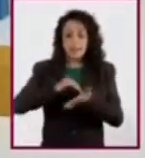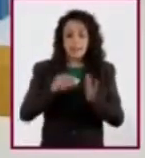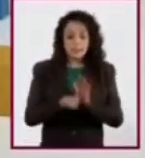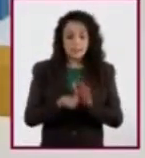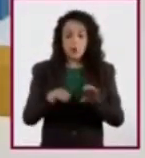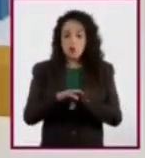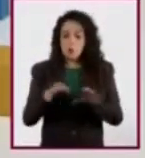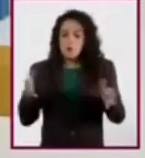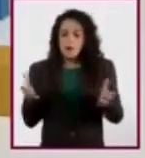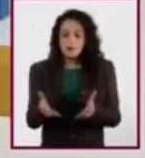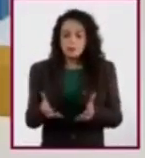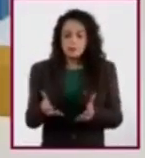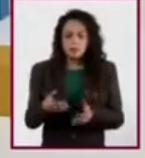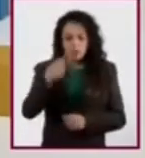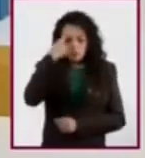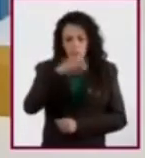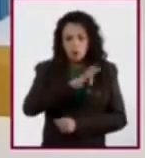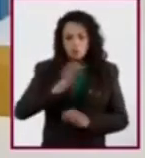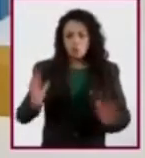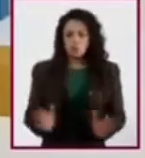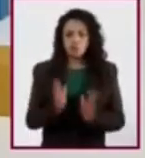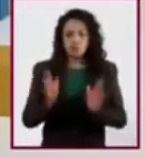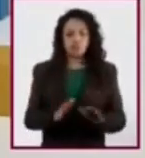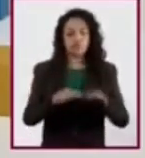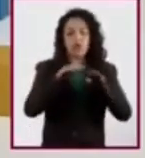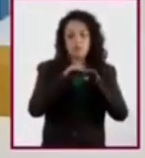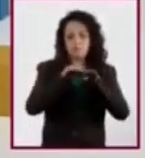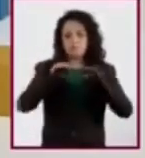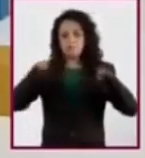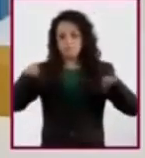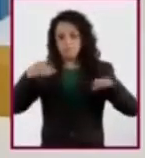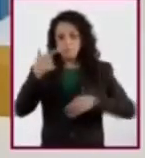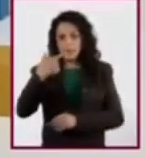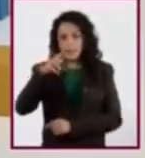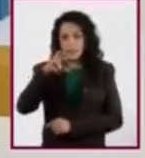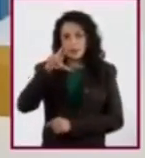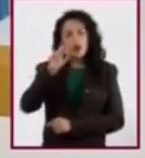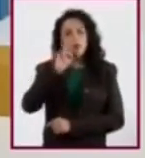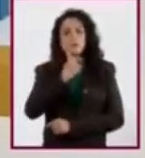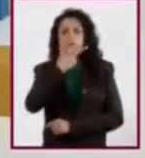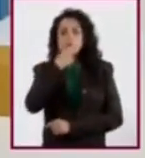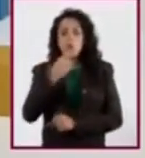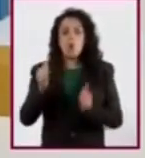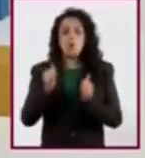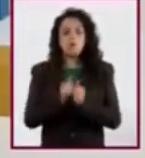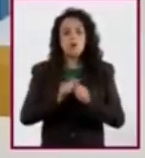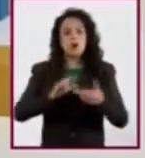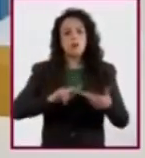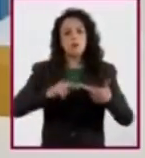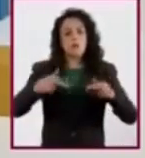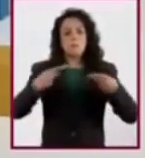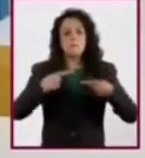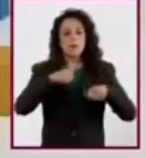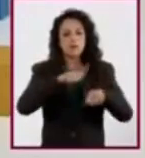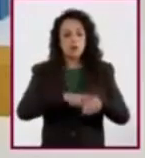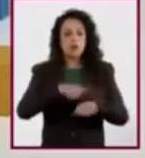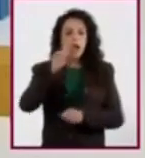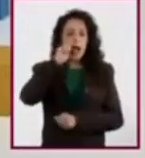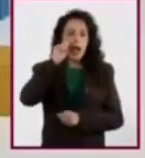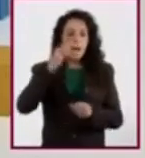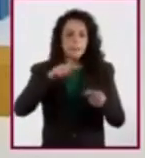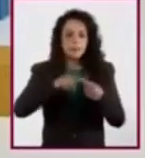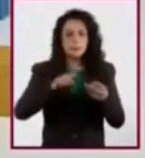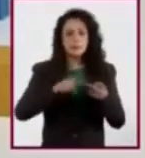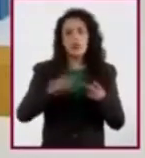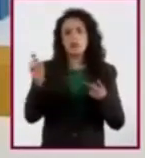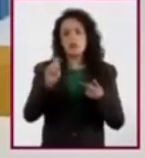acciones que podemos realizar para promover la equidad de género en nuestras relaciones personales, de amistad, pareja, en la comunidad